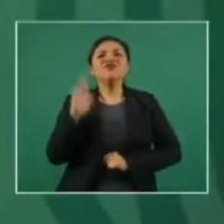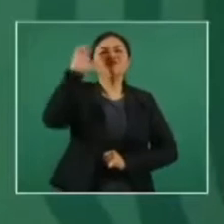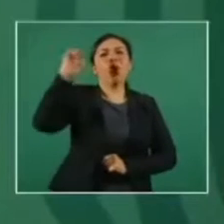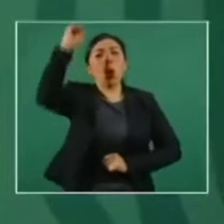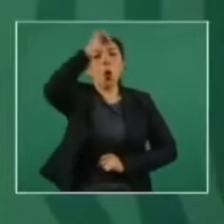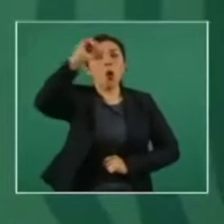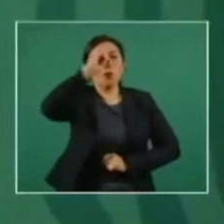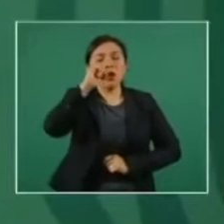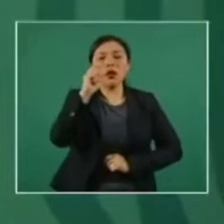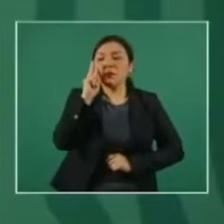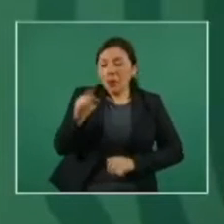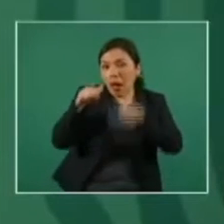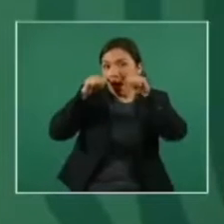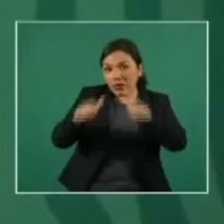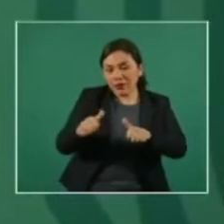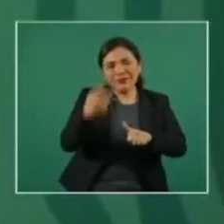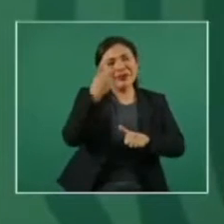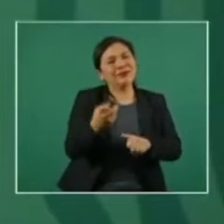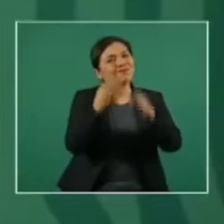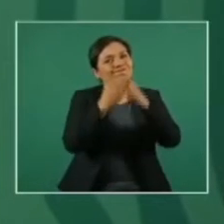Eso es muy importante.